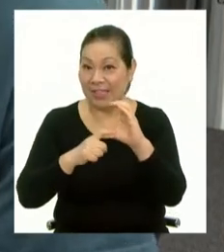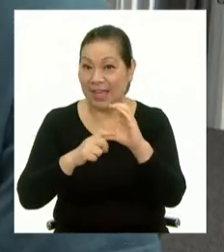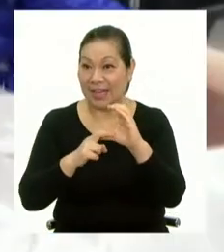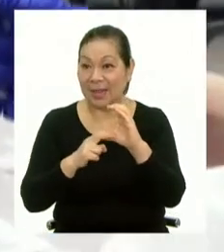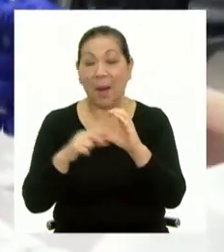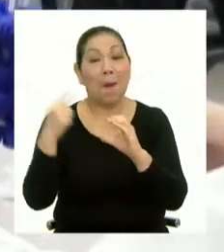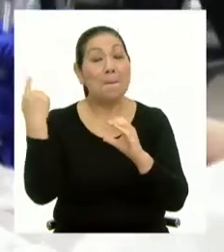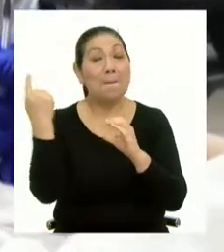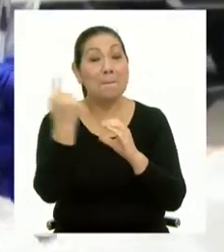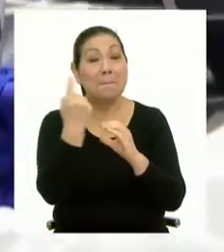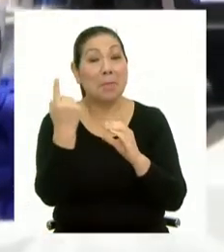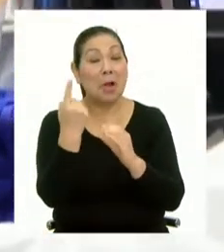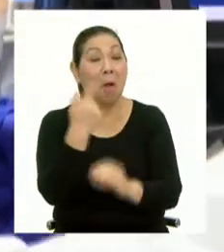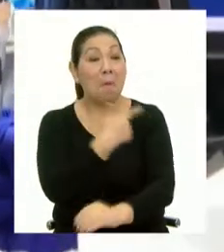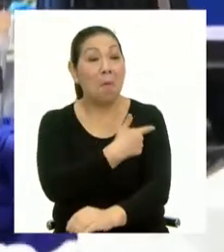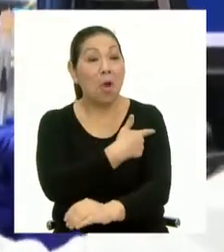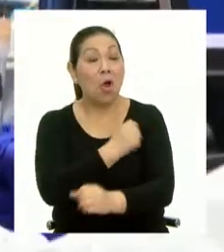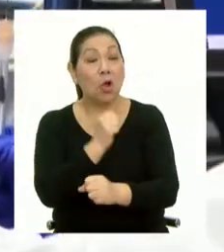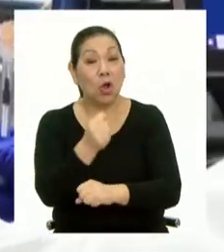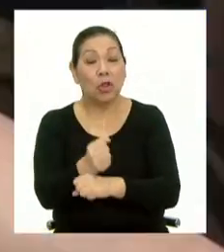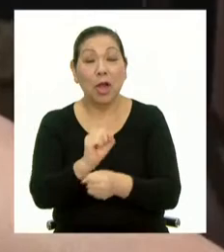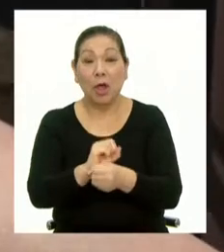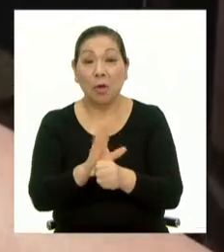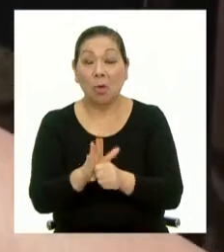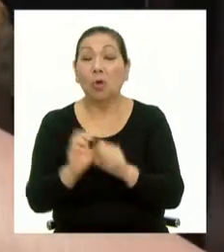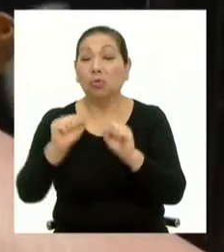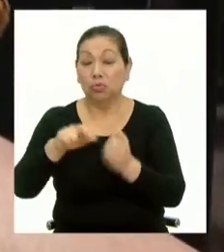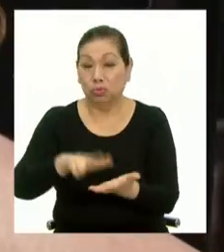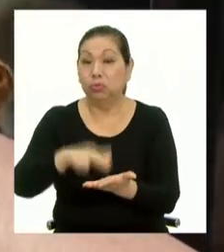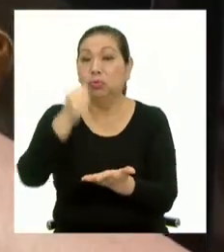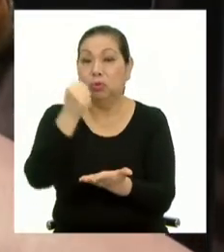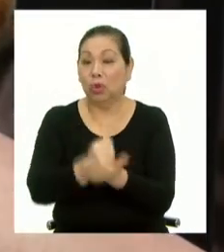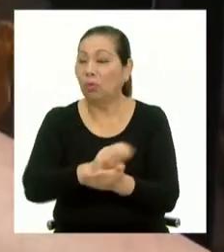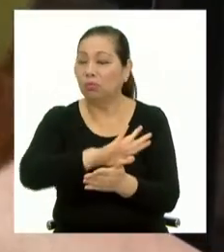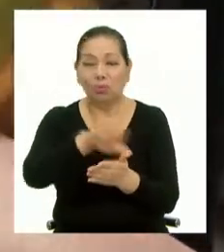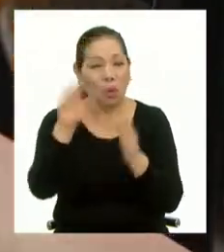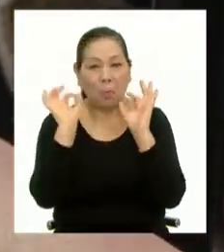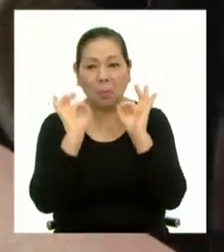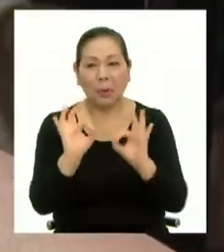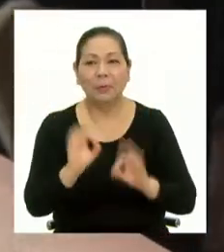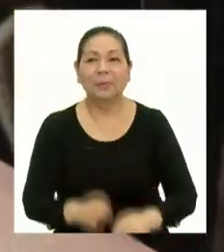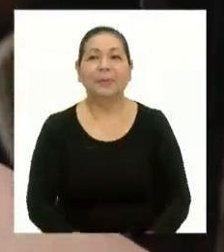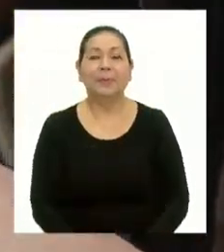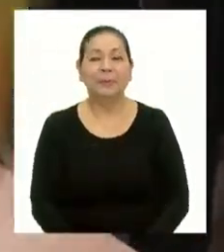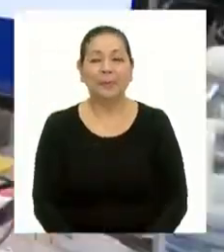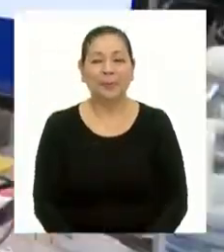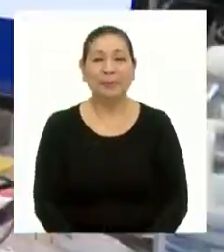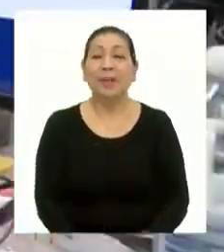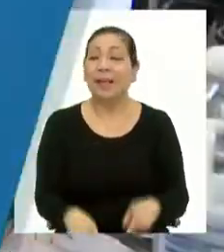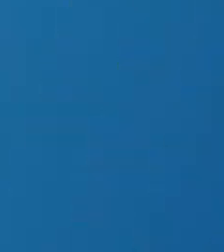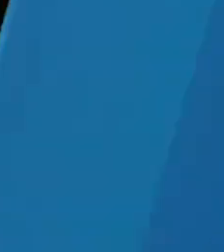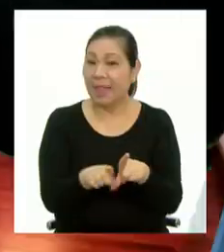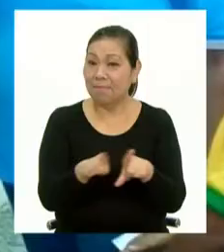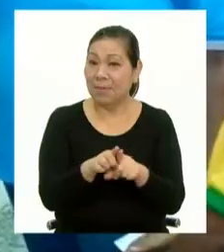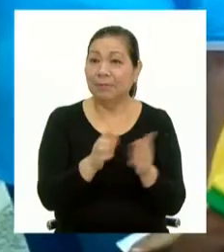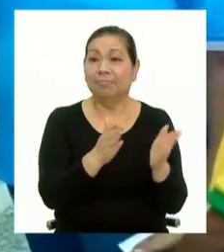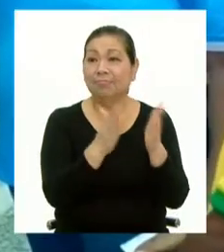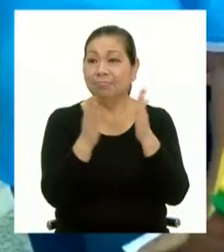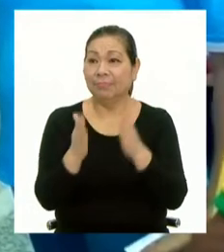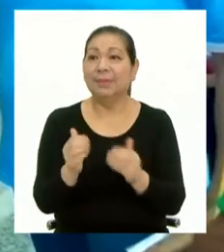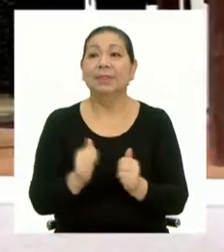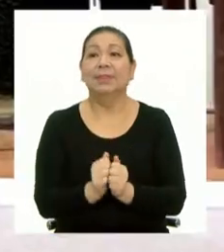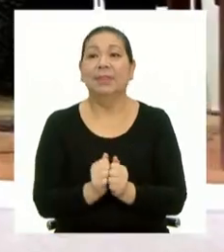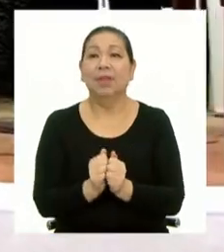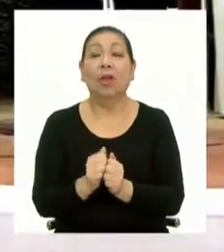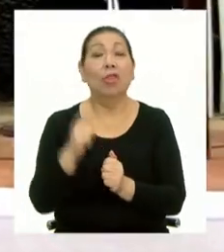la primera vacuna contra la COVID con aprobación total. Y también vamos a regresar